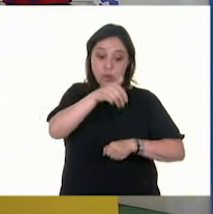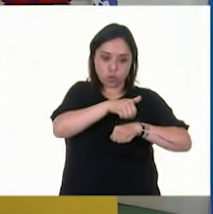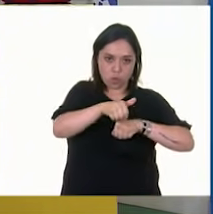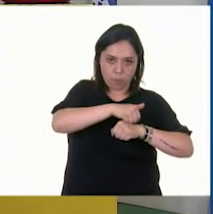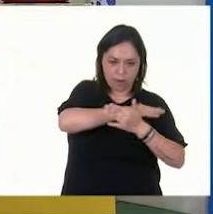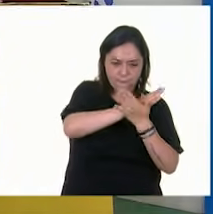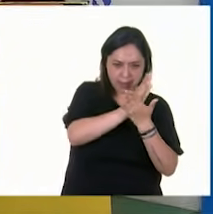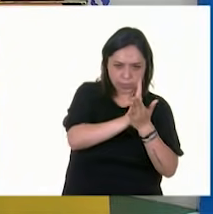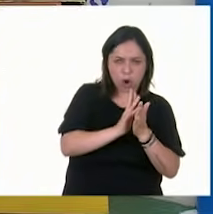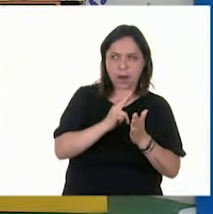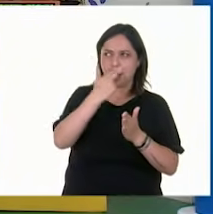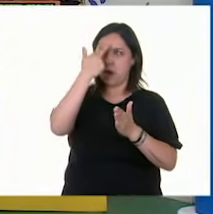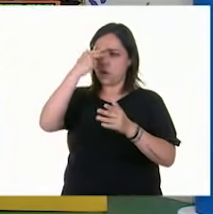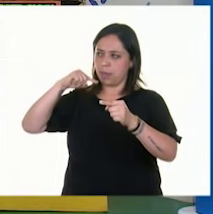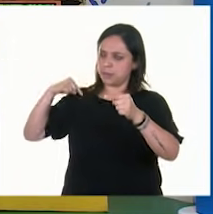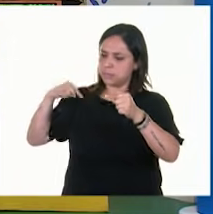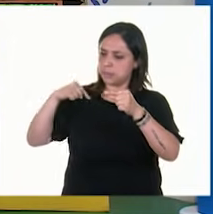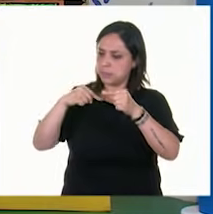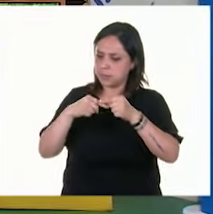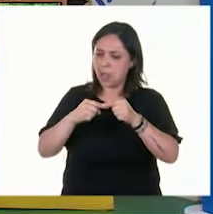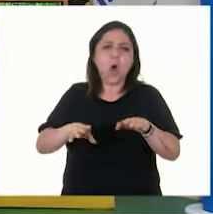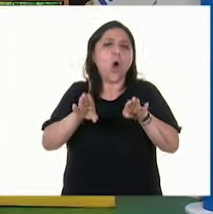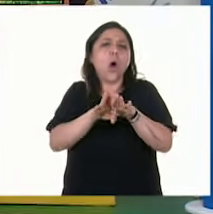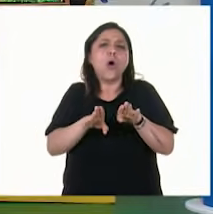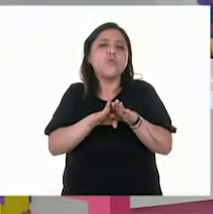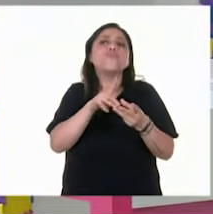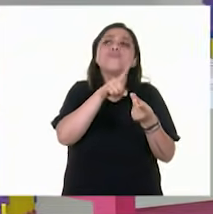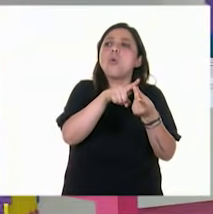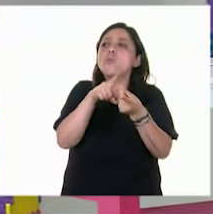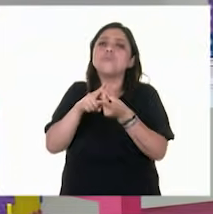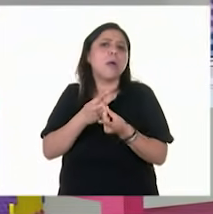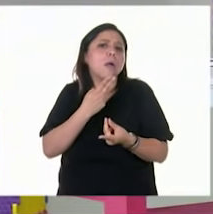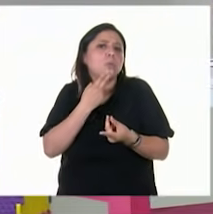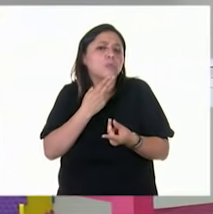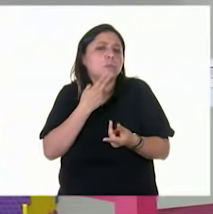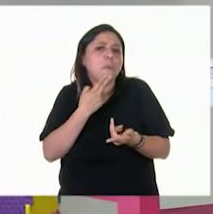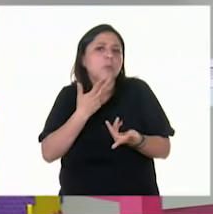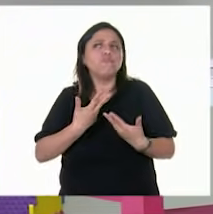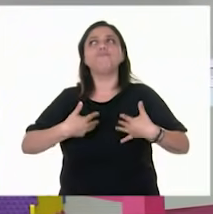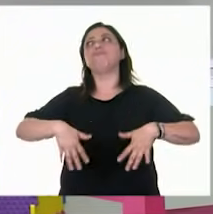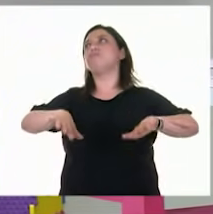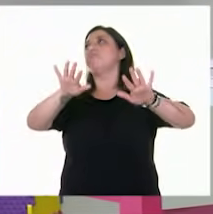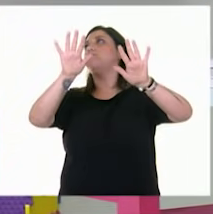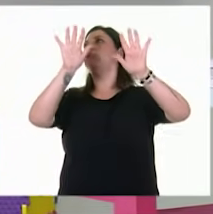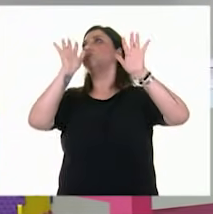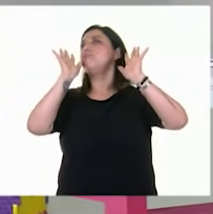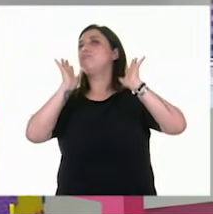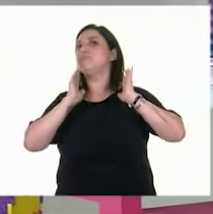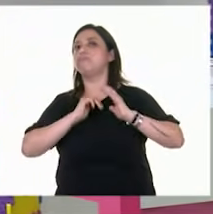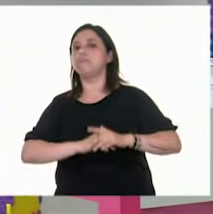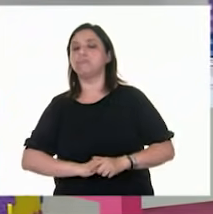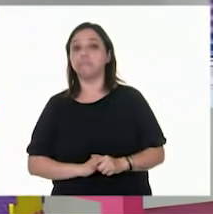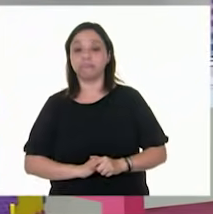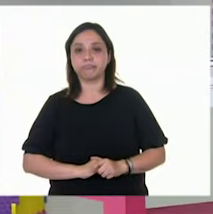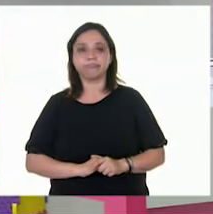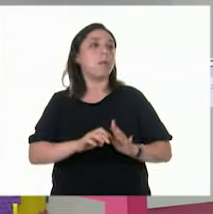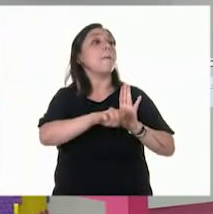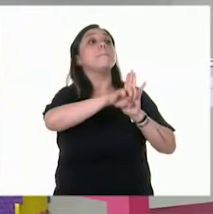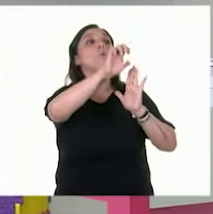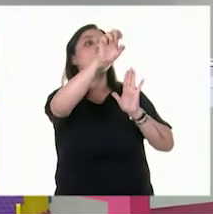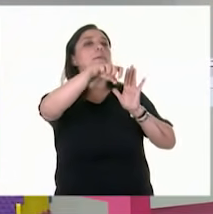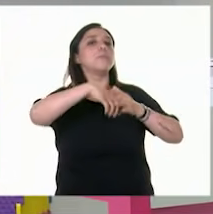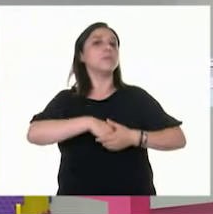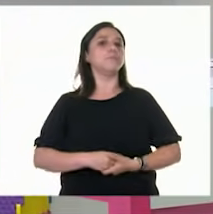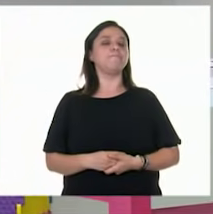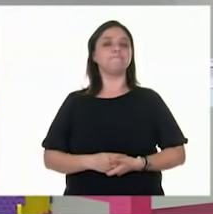Y algo que podemos recapitular es, ¿dónde las utilizamos? En todos lados, maestro. ¿Sí? Sí. A ver, dame un ejemplo. Por